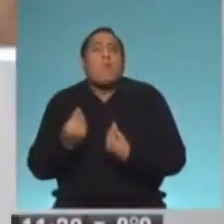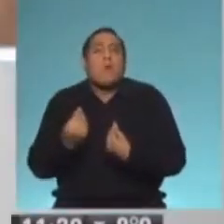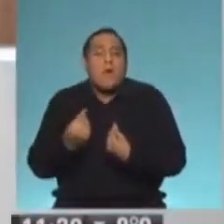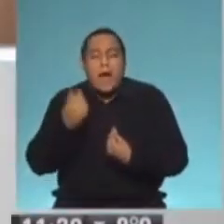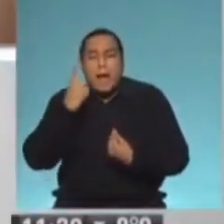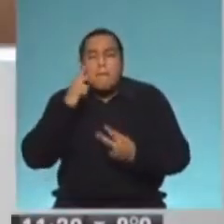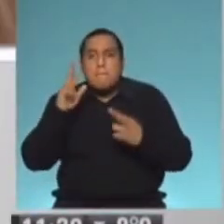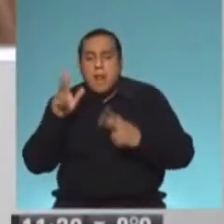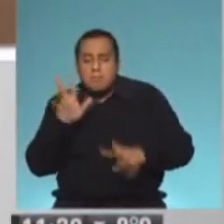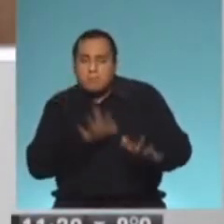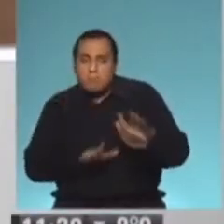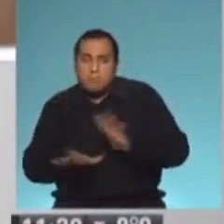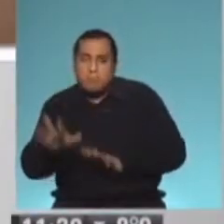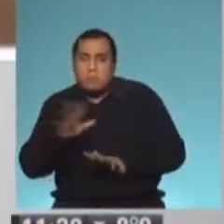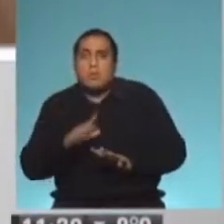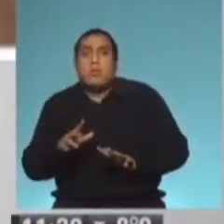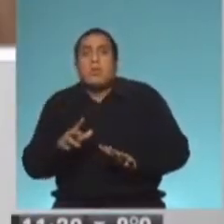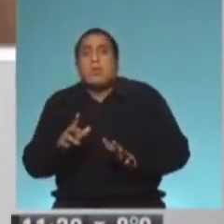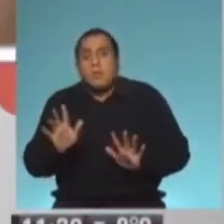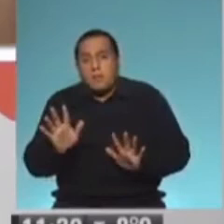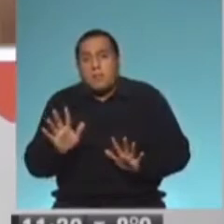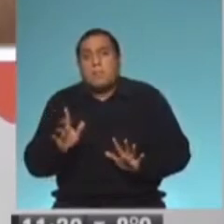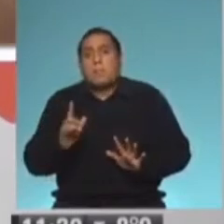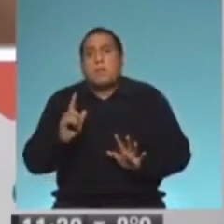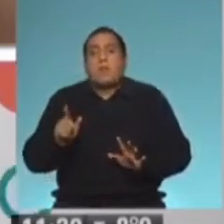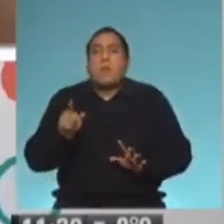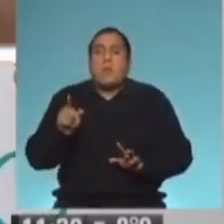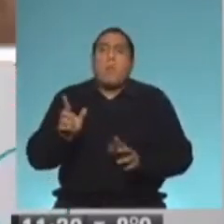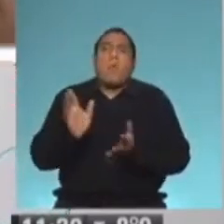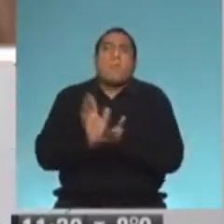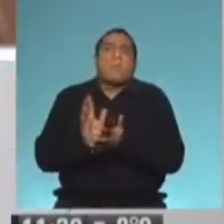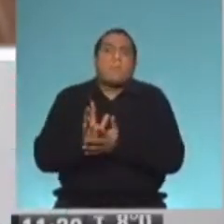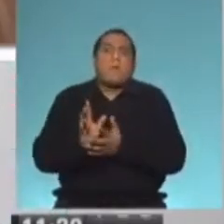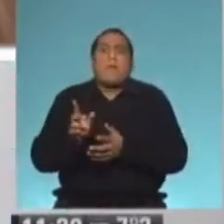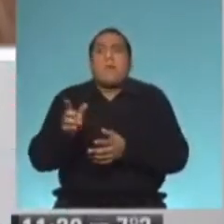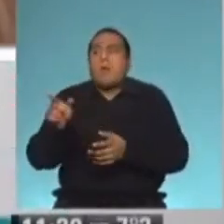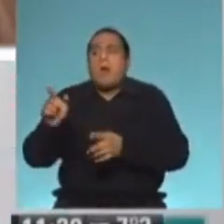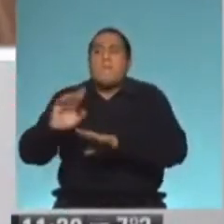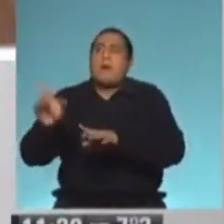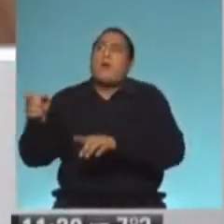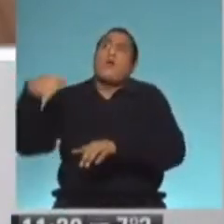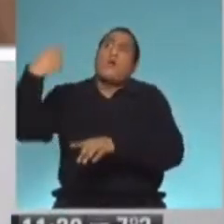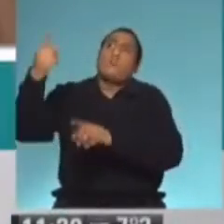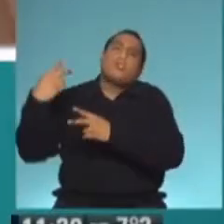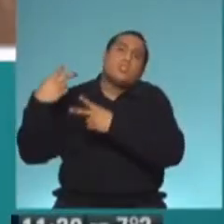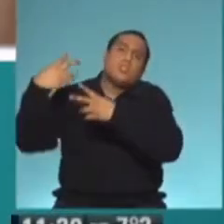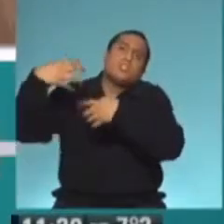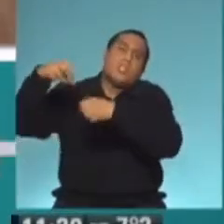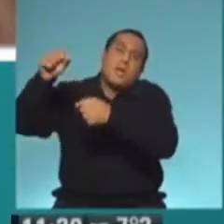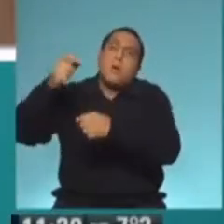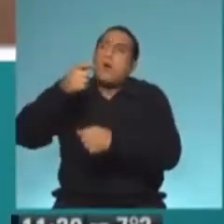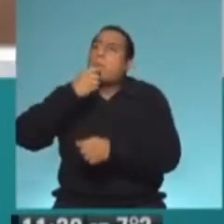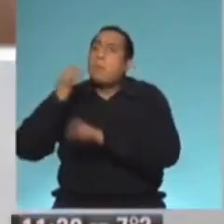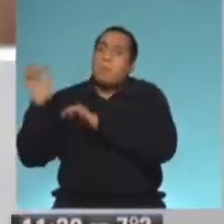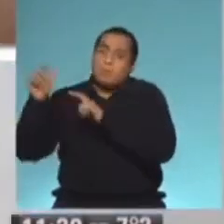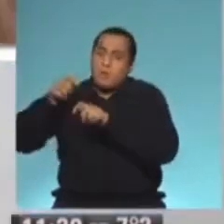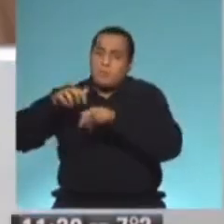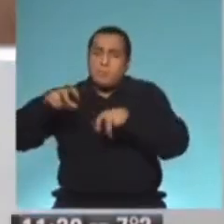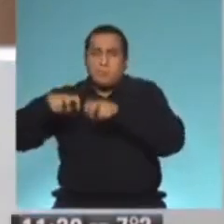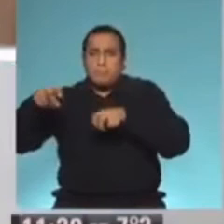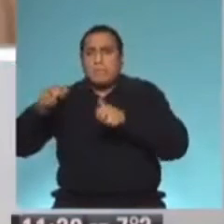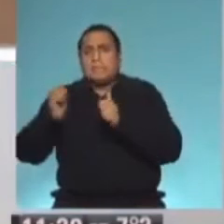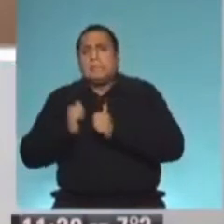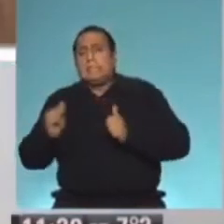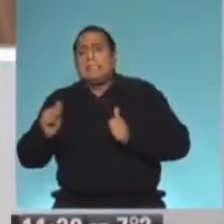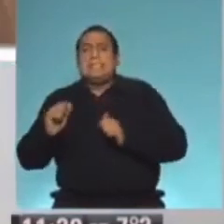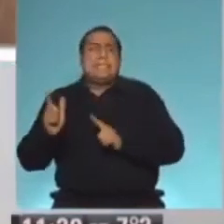garantizando que no haya distancias de traslado, que no haya personas que se centraran en las salas de espera. Para eso se generó una estrategia que